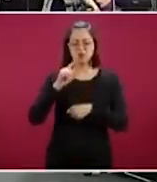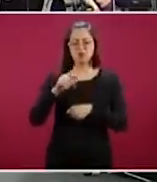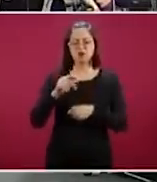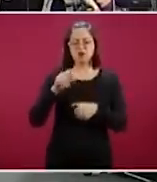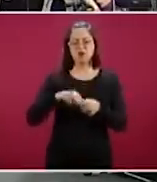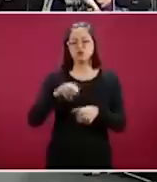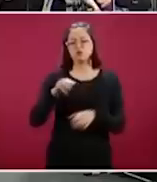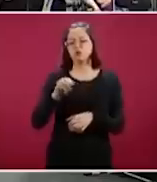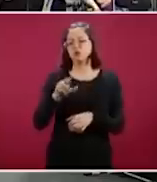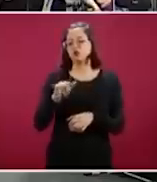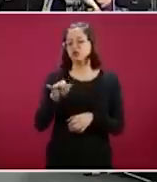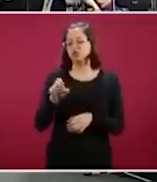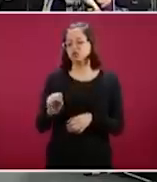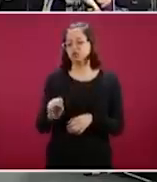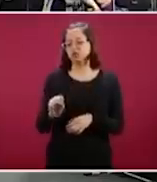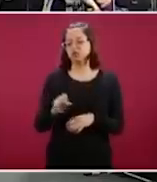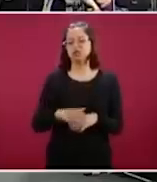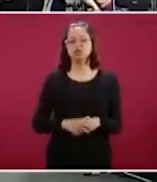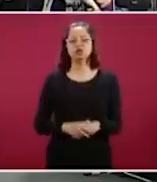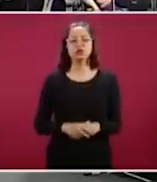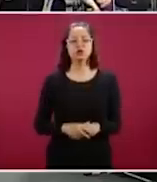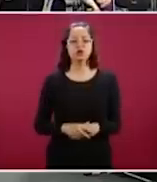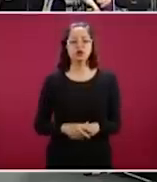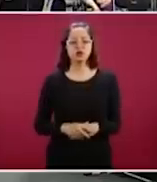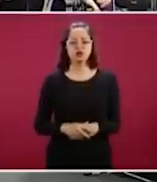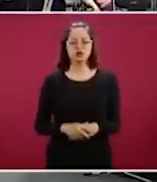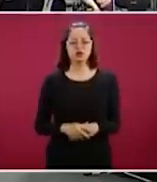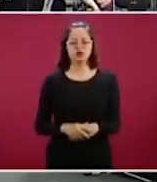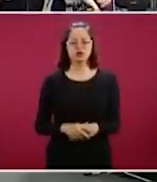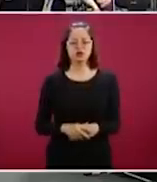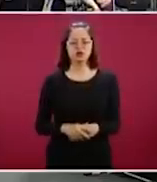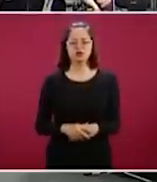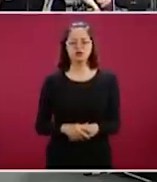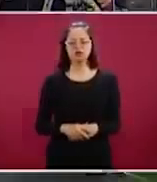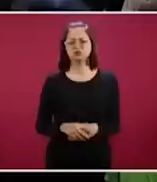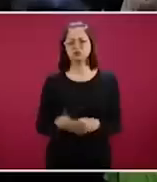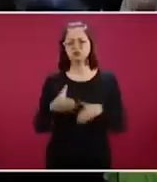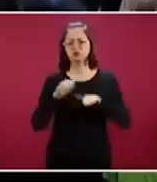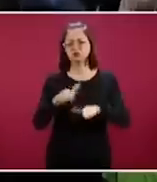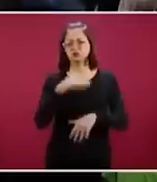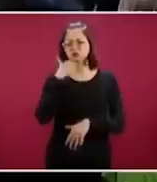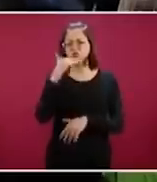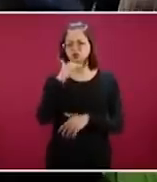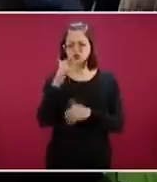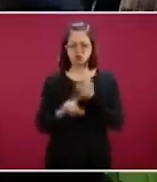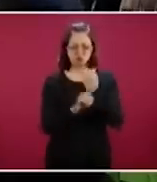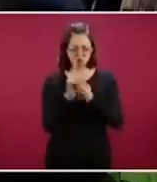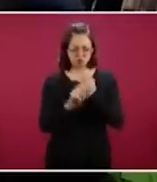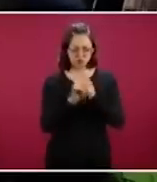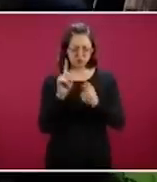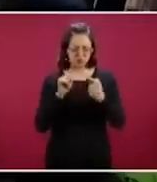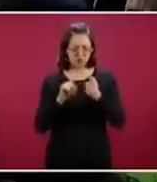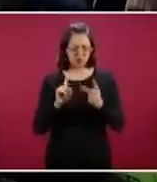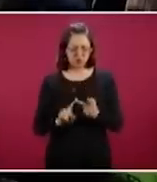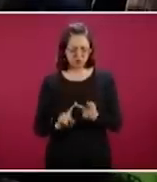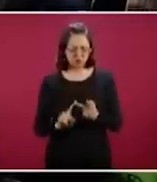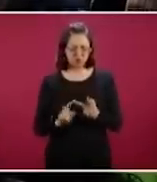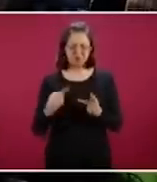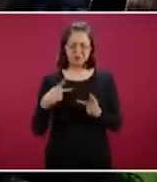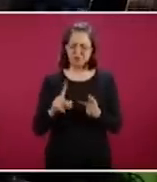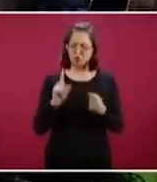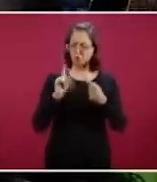Hay un problema que se está viviendo también en cuestión de la corrupción. Más bien son dos problemas, pero voy a comentarle un